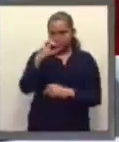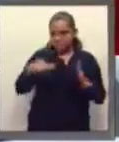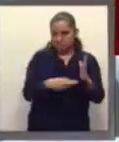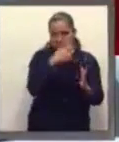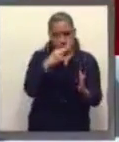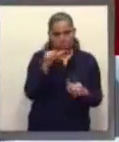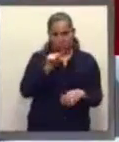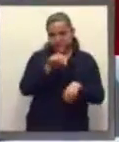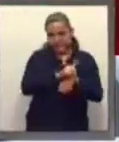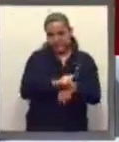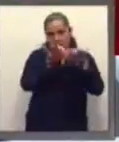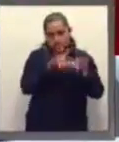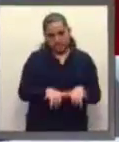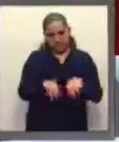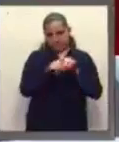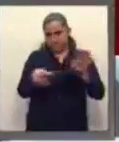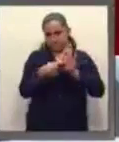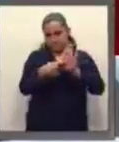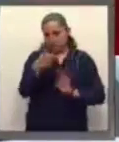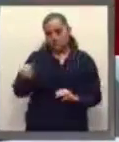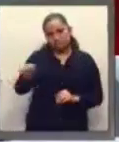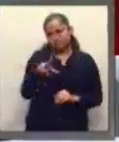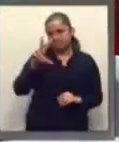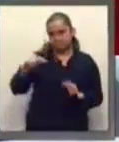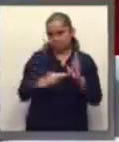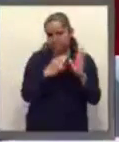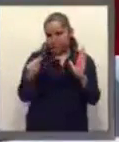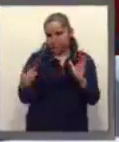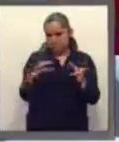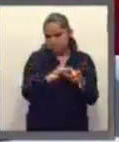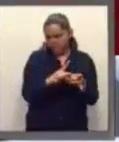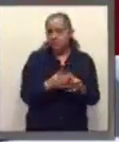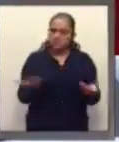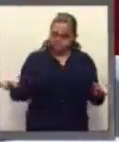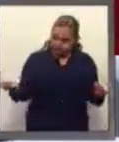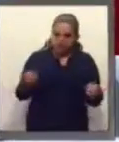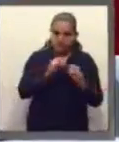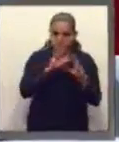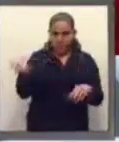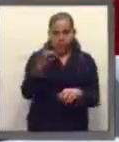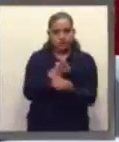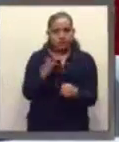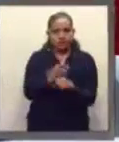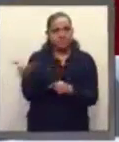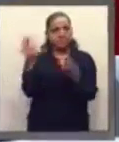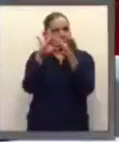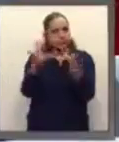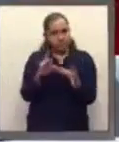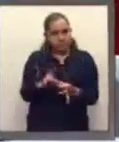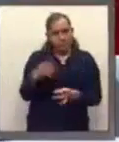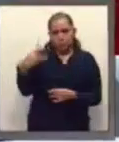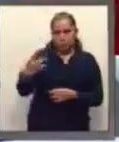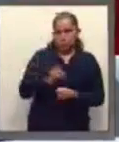a conocer, y por lo tanto hay que tomar muy en cuenta la posición que tiene